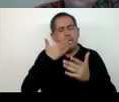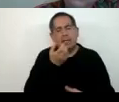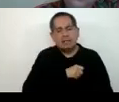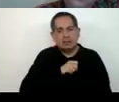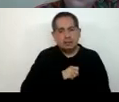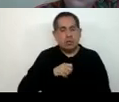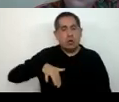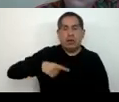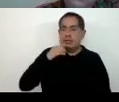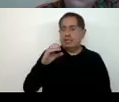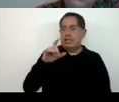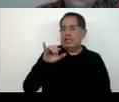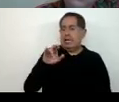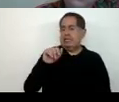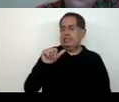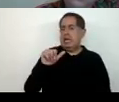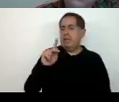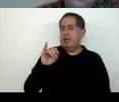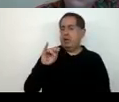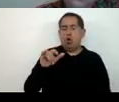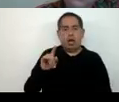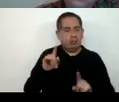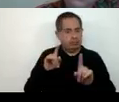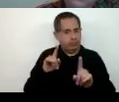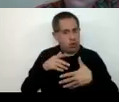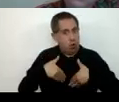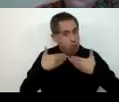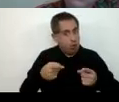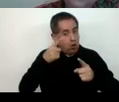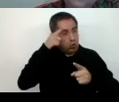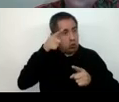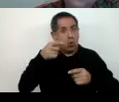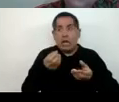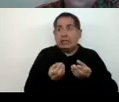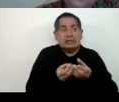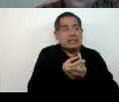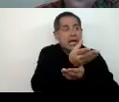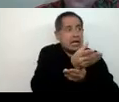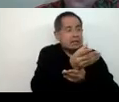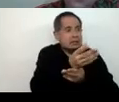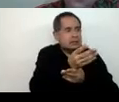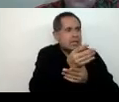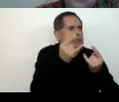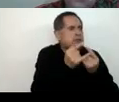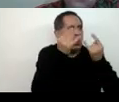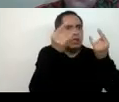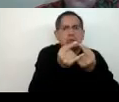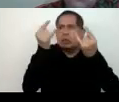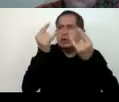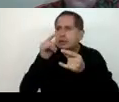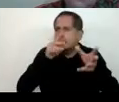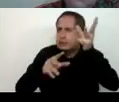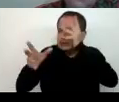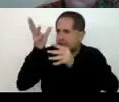dice Clarisa Pincola Estes, confío en que salgas y dejes que te ocurran cuentos, es decir,